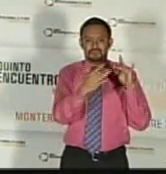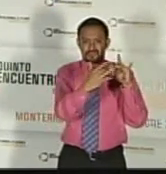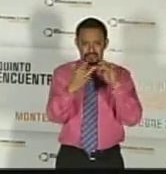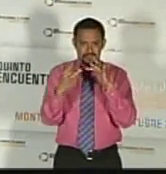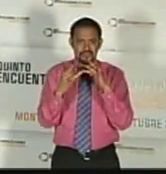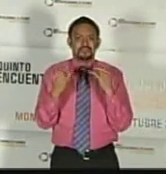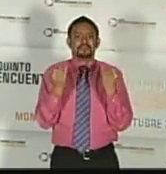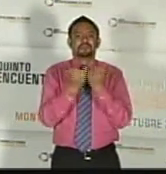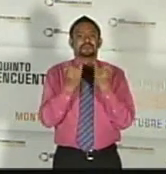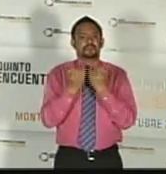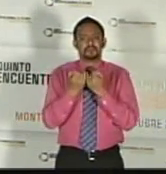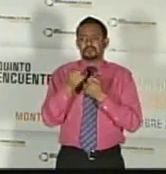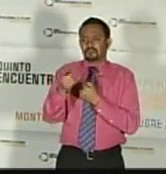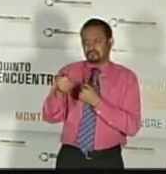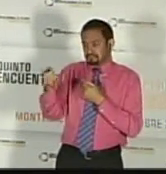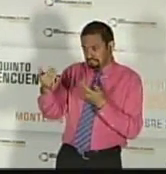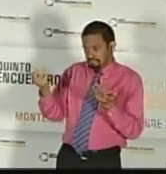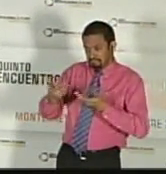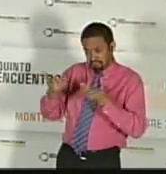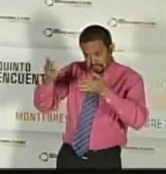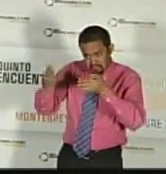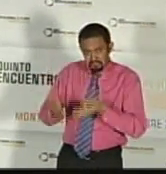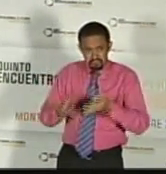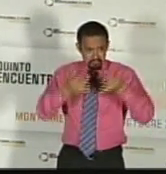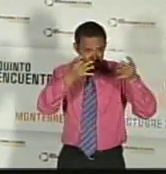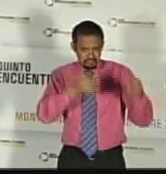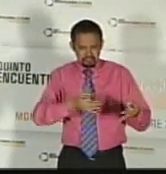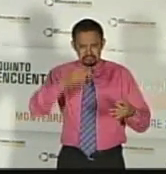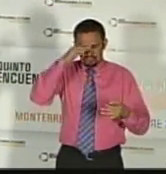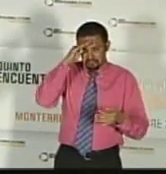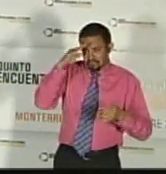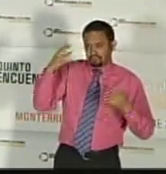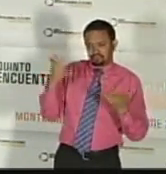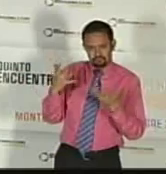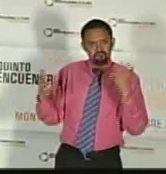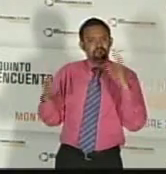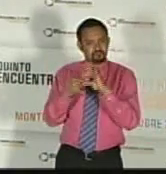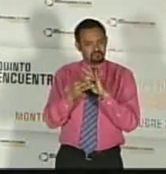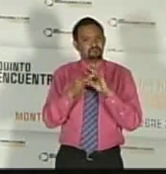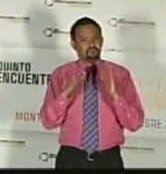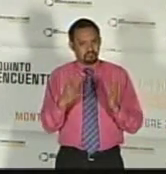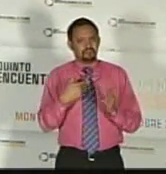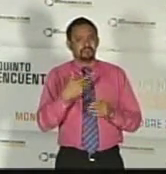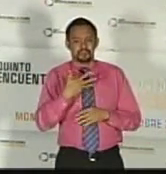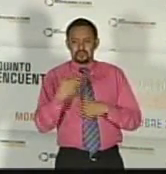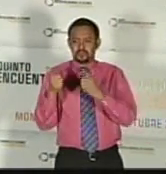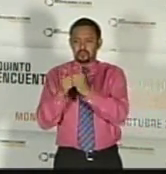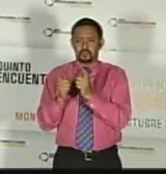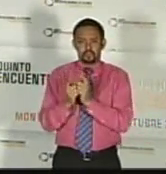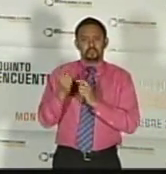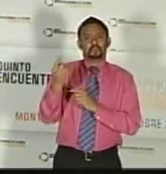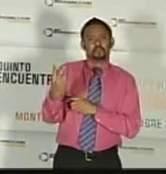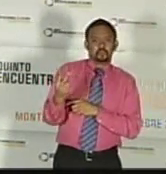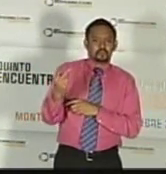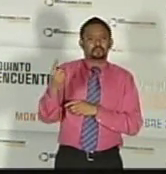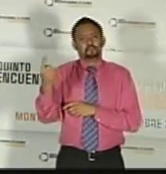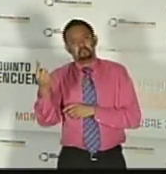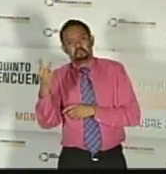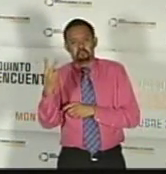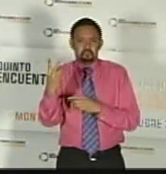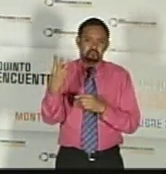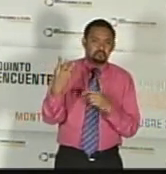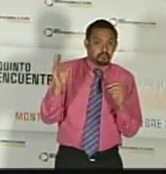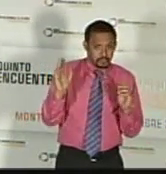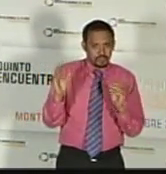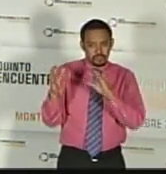la coherencia y encontramos pequeños grupos de dos o más para formar círculos dentro de ese